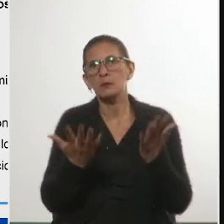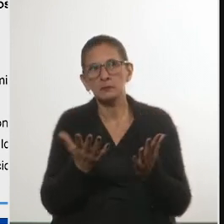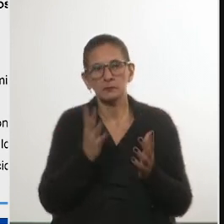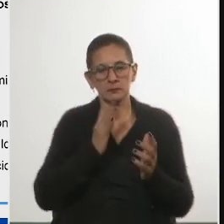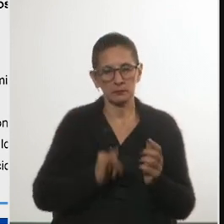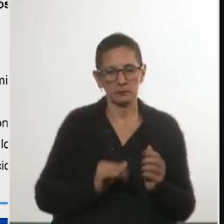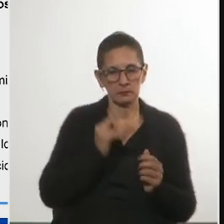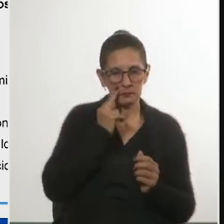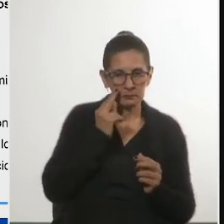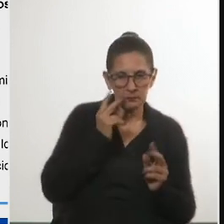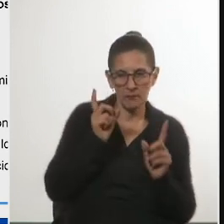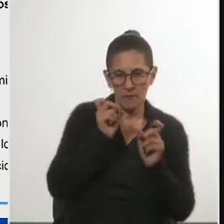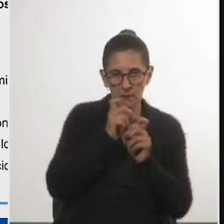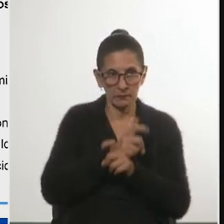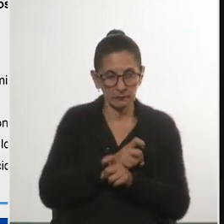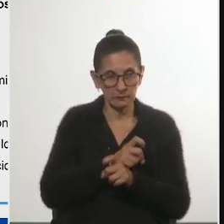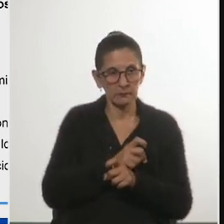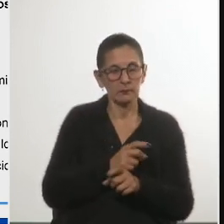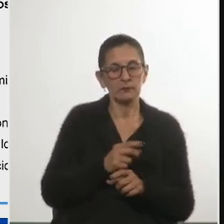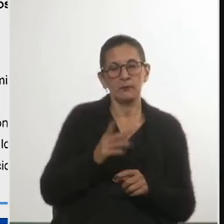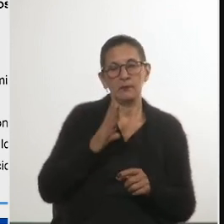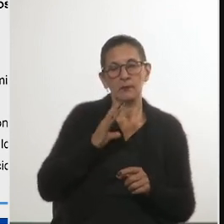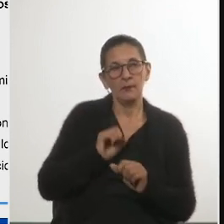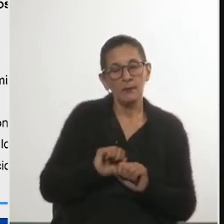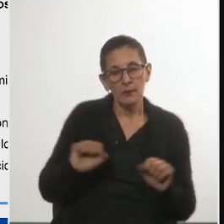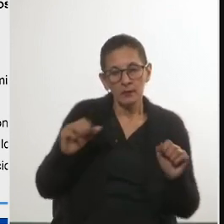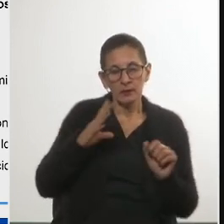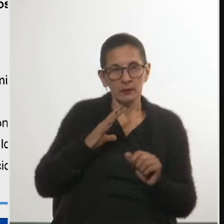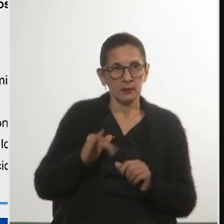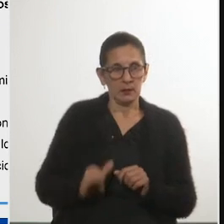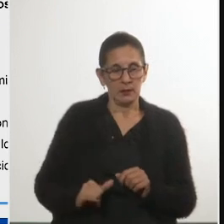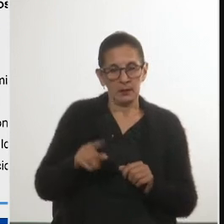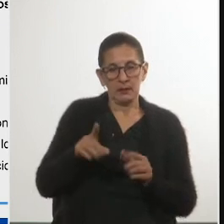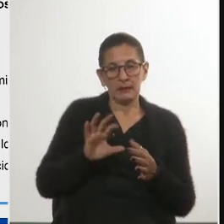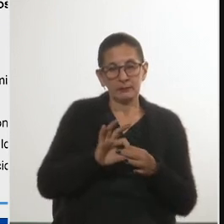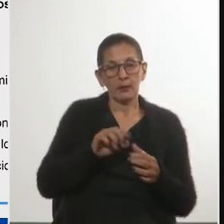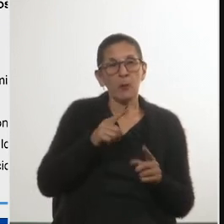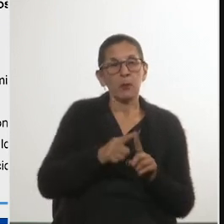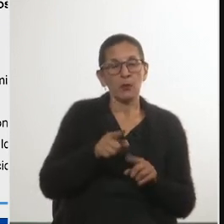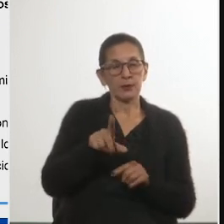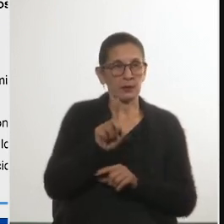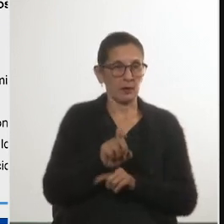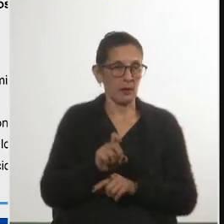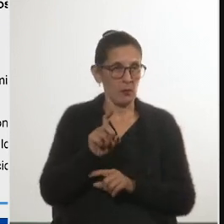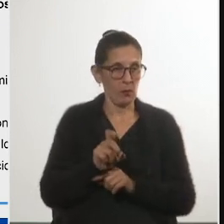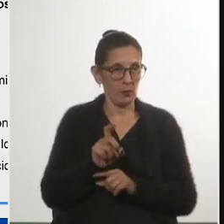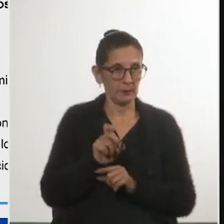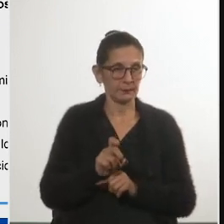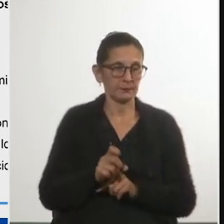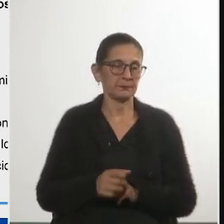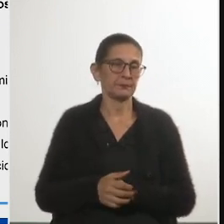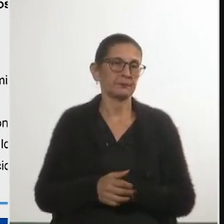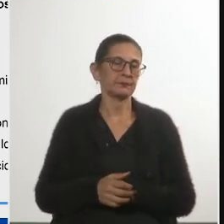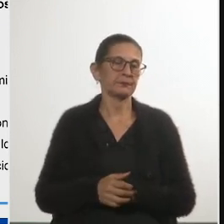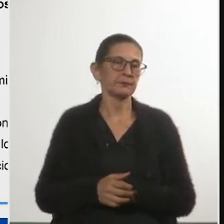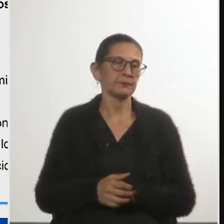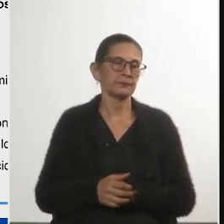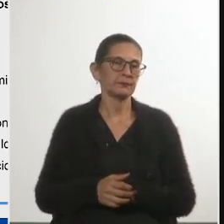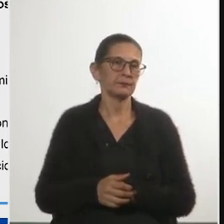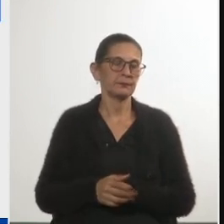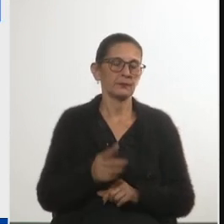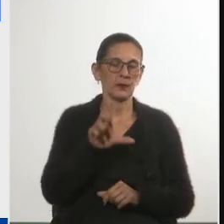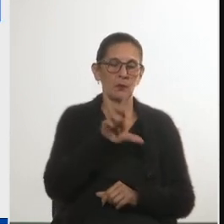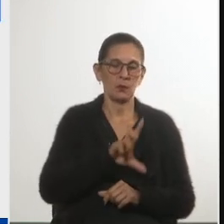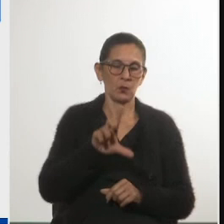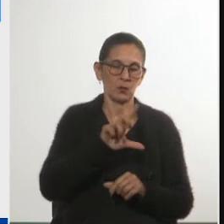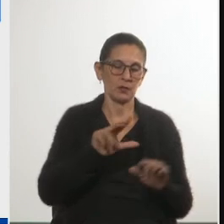o dificultad que eventualmente puedan generarse vinculados al suministro de agua por parte de OCE.